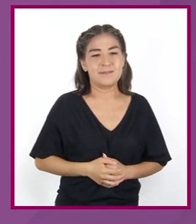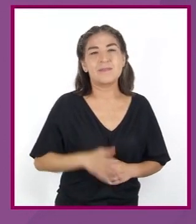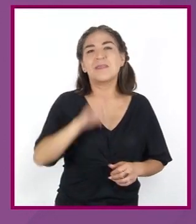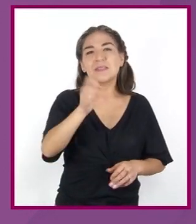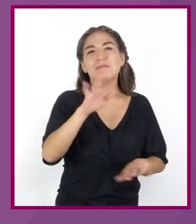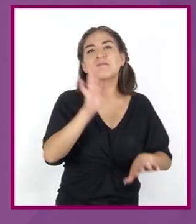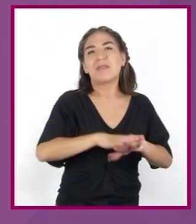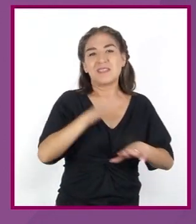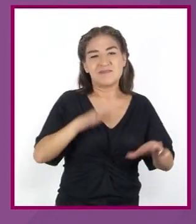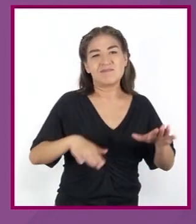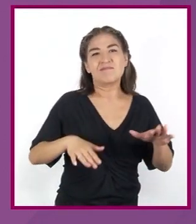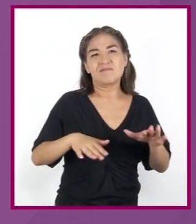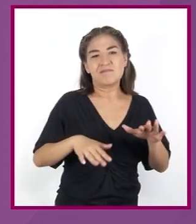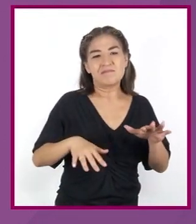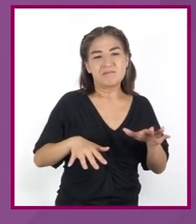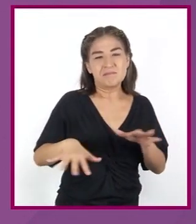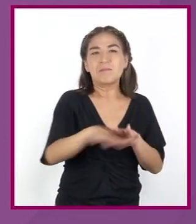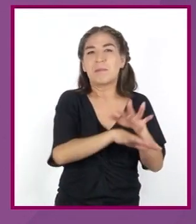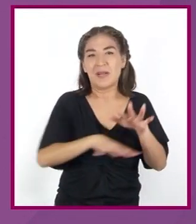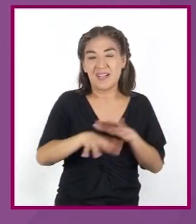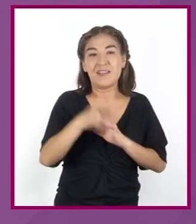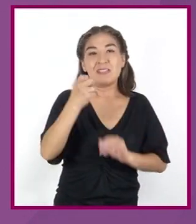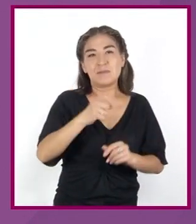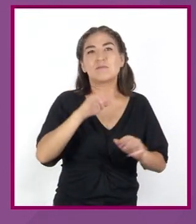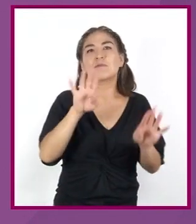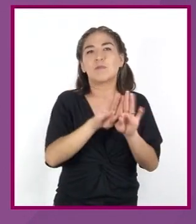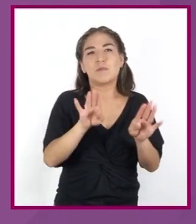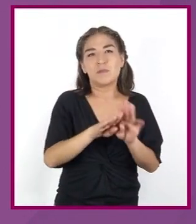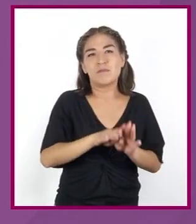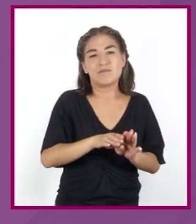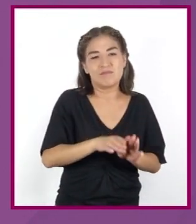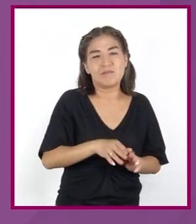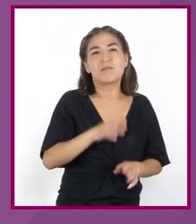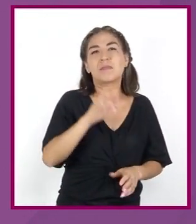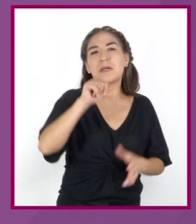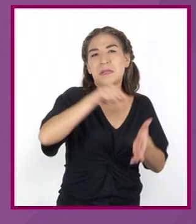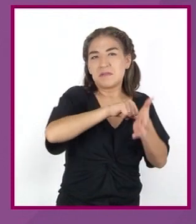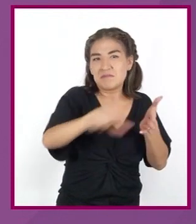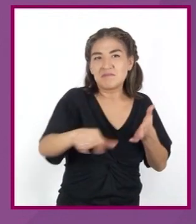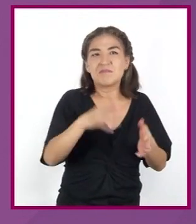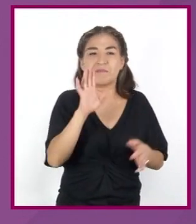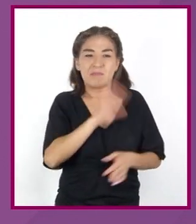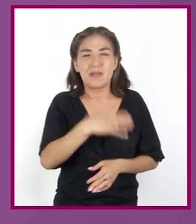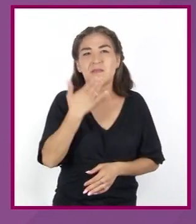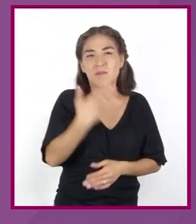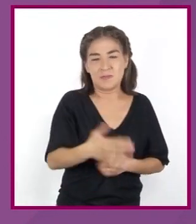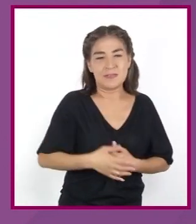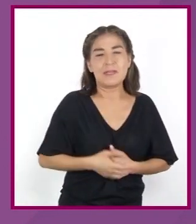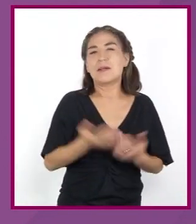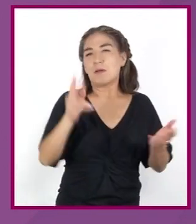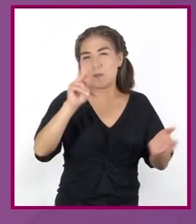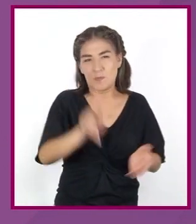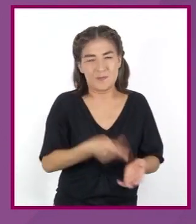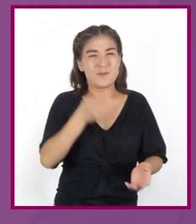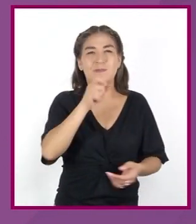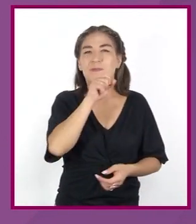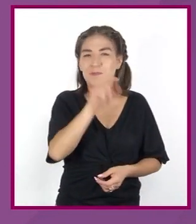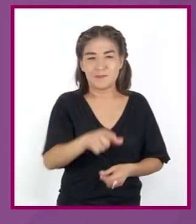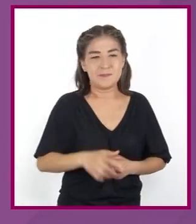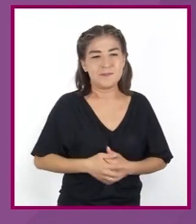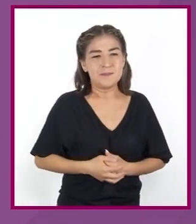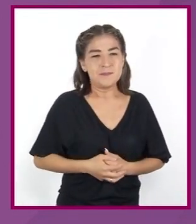bajas. No habría alguna problemática en cumplir o no con dicho deber. Pongamos nuevamente el caso